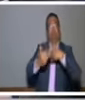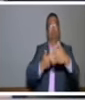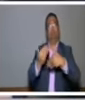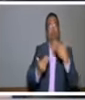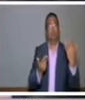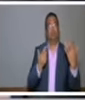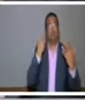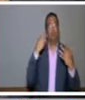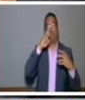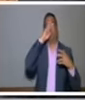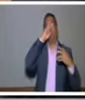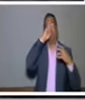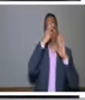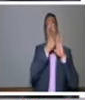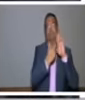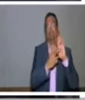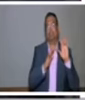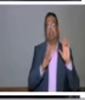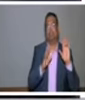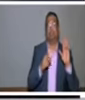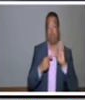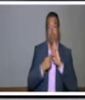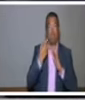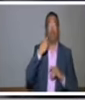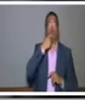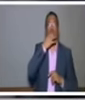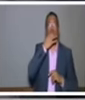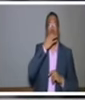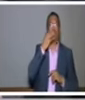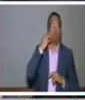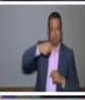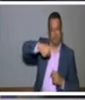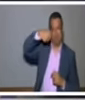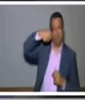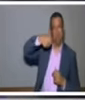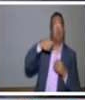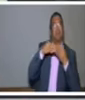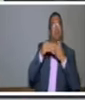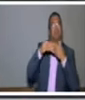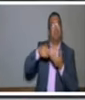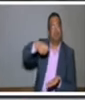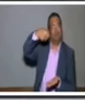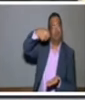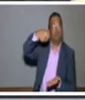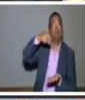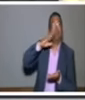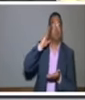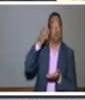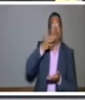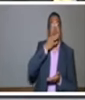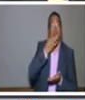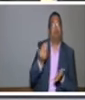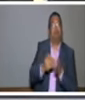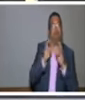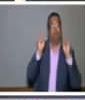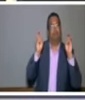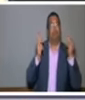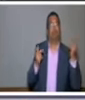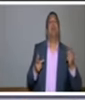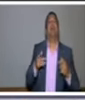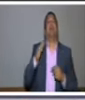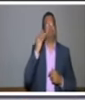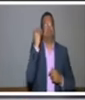en Puerto Rico? Y, por ejemplo, ahora viene el tema de las bolsas plásticas que los comercios han estado en contra de eso. Óigame, de los que estamos aquí sabemos de lo que acaba